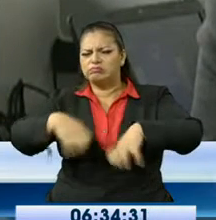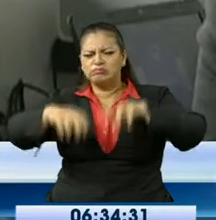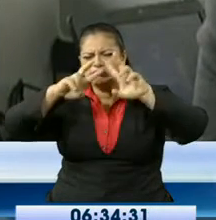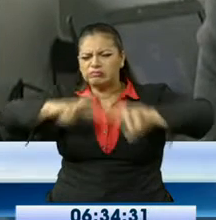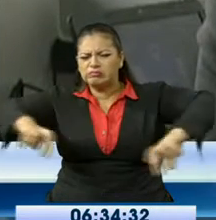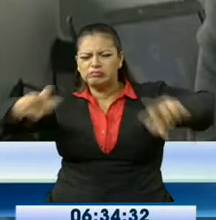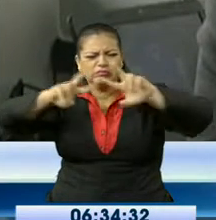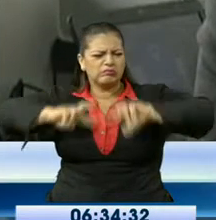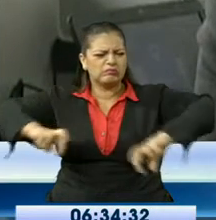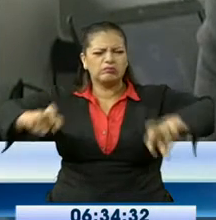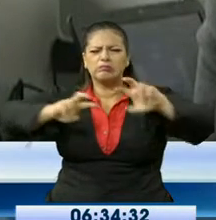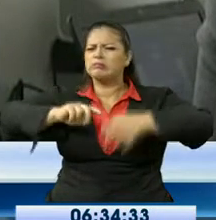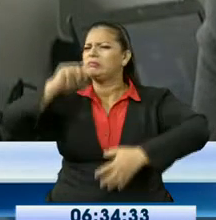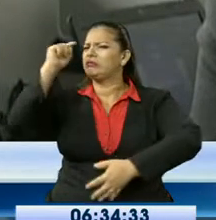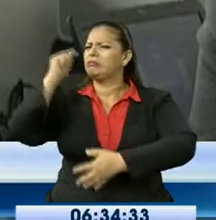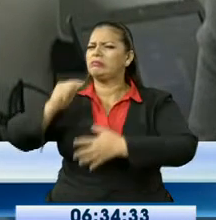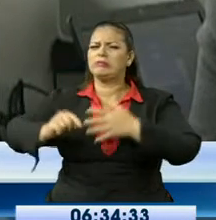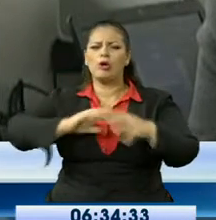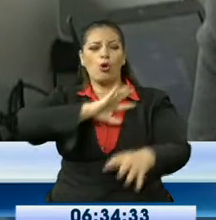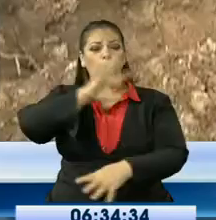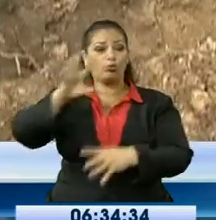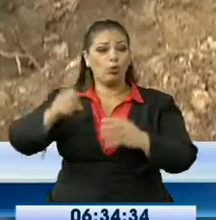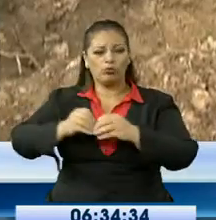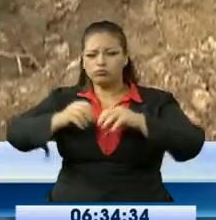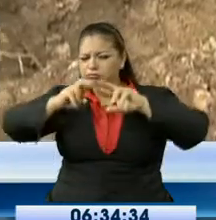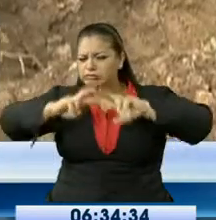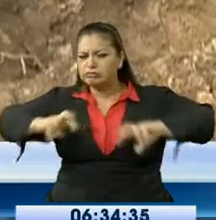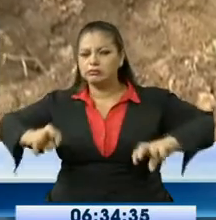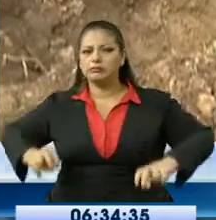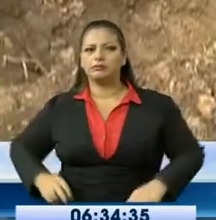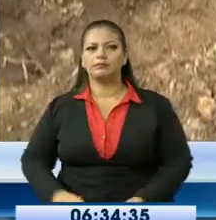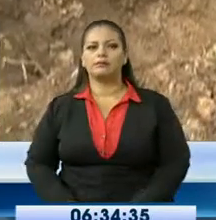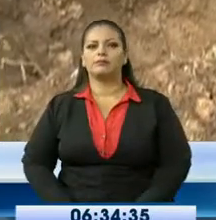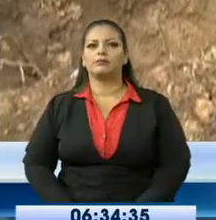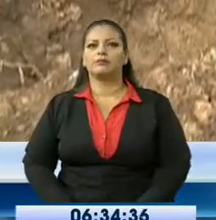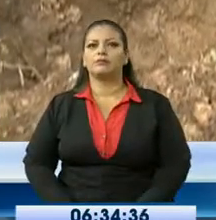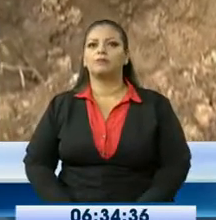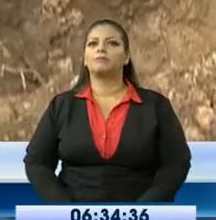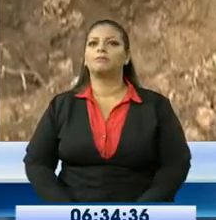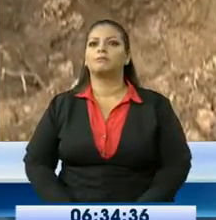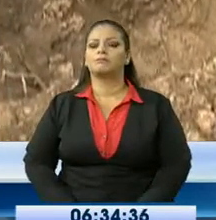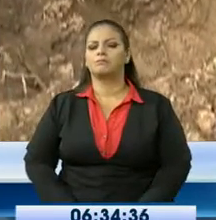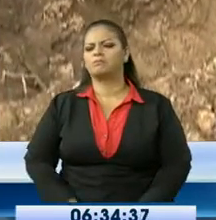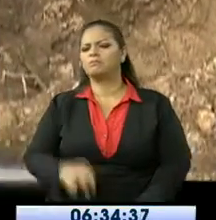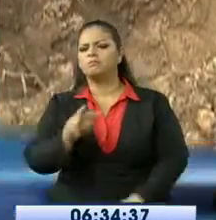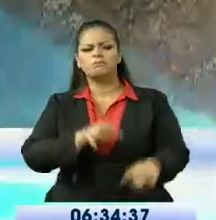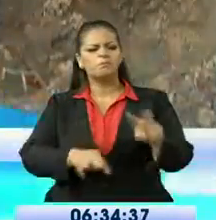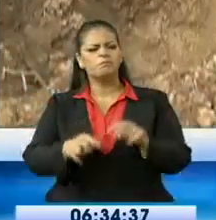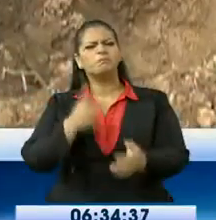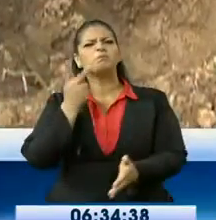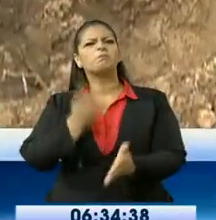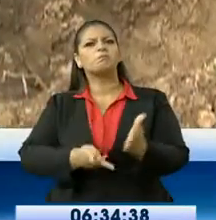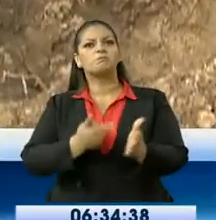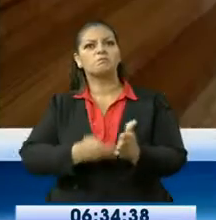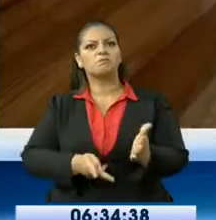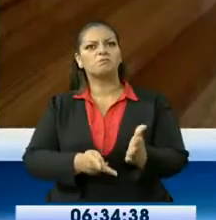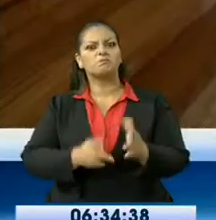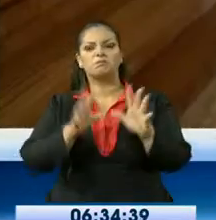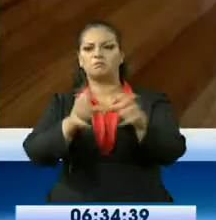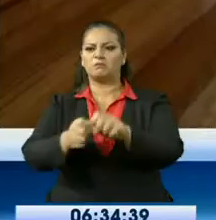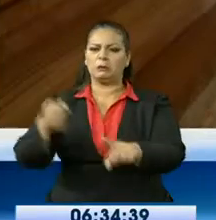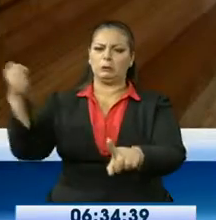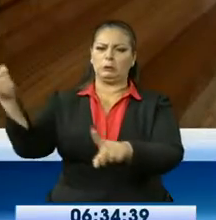ley, realizó el levantamiento del cadáver. Antes de ser sepultados, se presume, habrían sido maltratados y